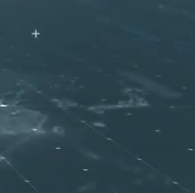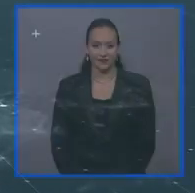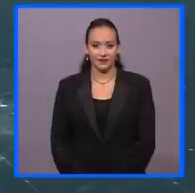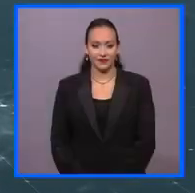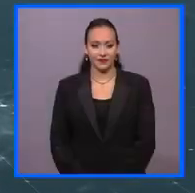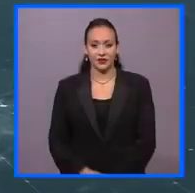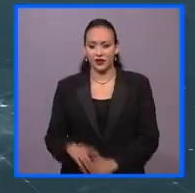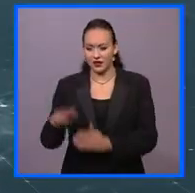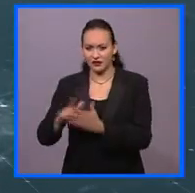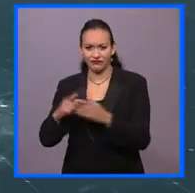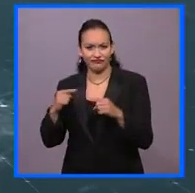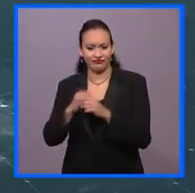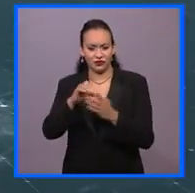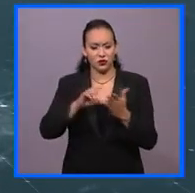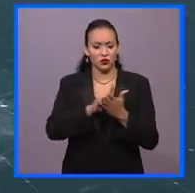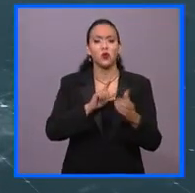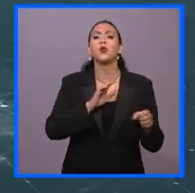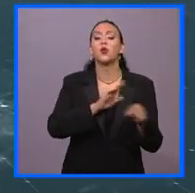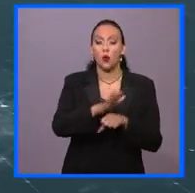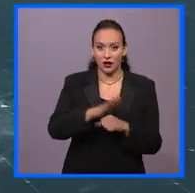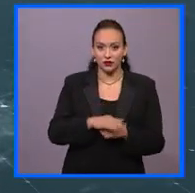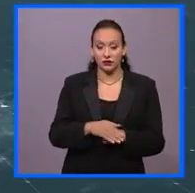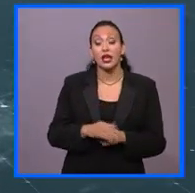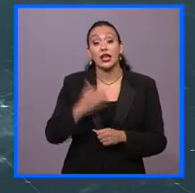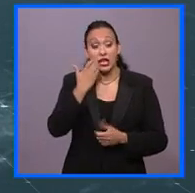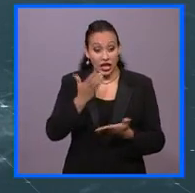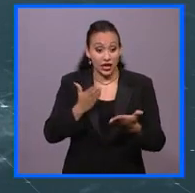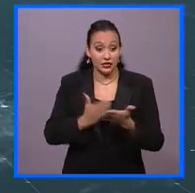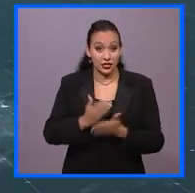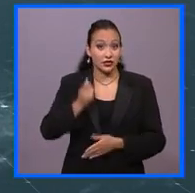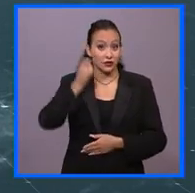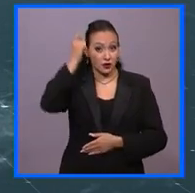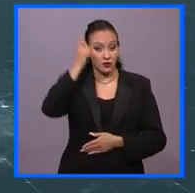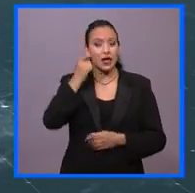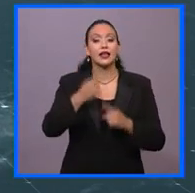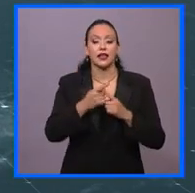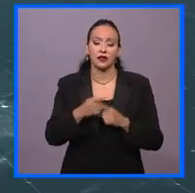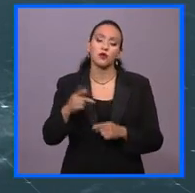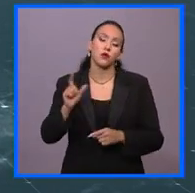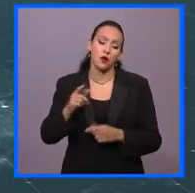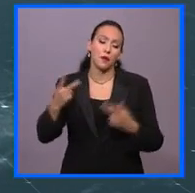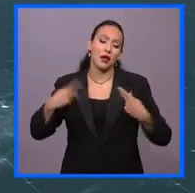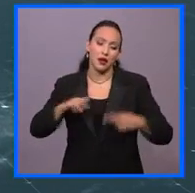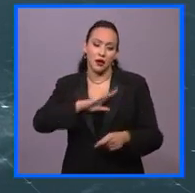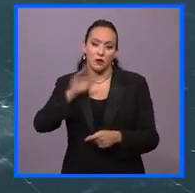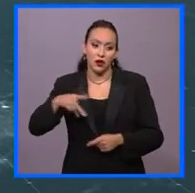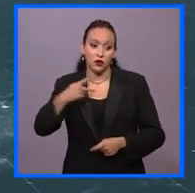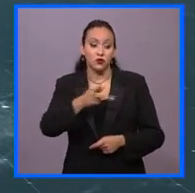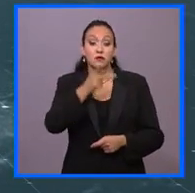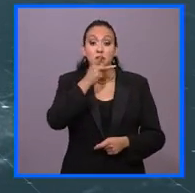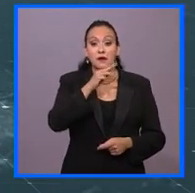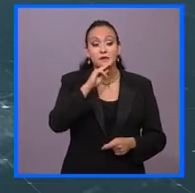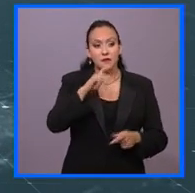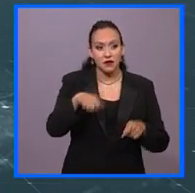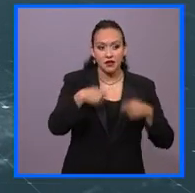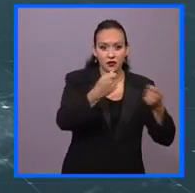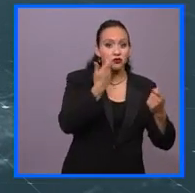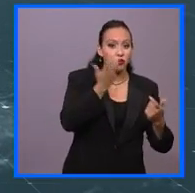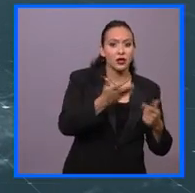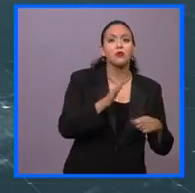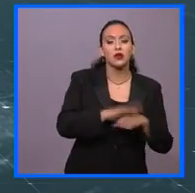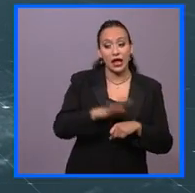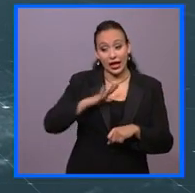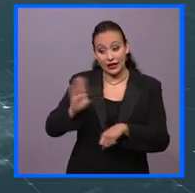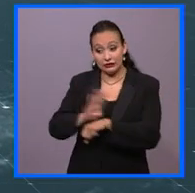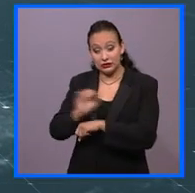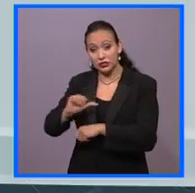Es inconstitucional excluir del derecho a recibir una pensión a los padres de un trabajador fallecido cuando existen otros beneficiarios,